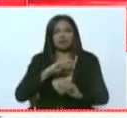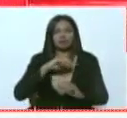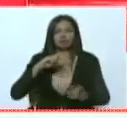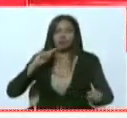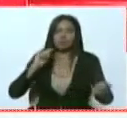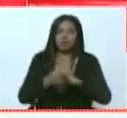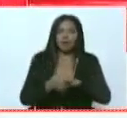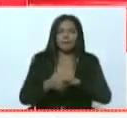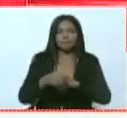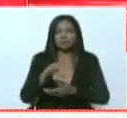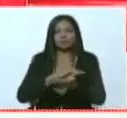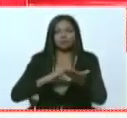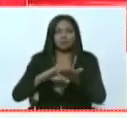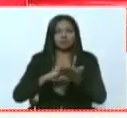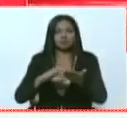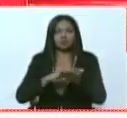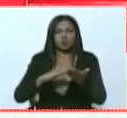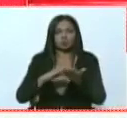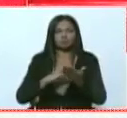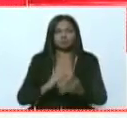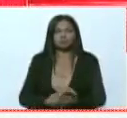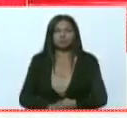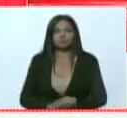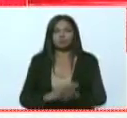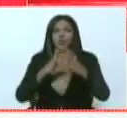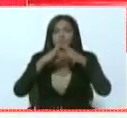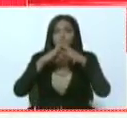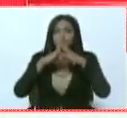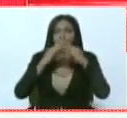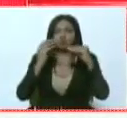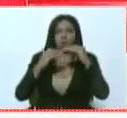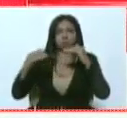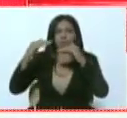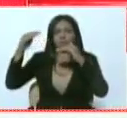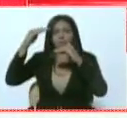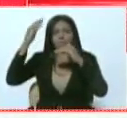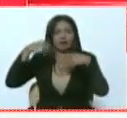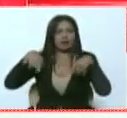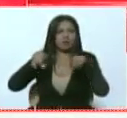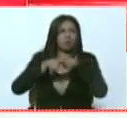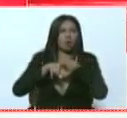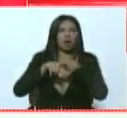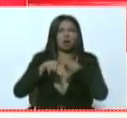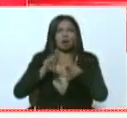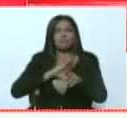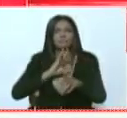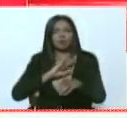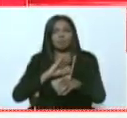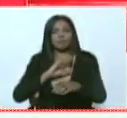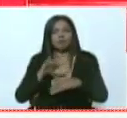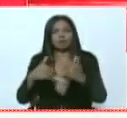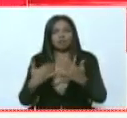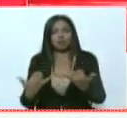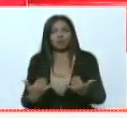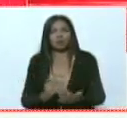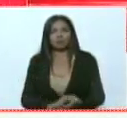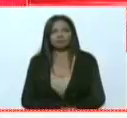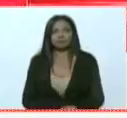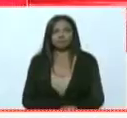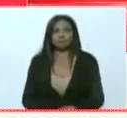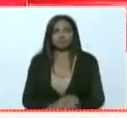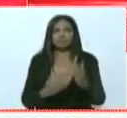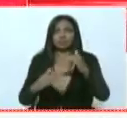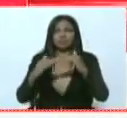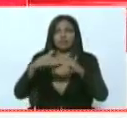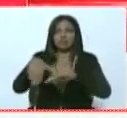cambio y rectificación en todos los niveles de la estructura del Partido Socialista Unido de Venezuela, desde el nivel